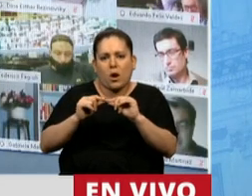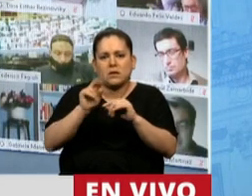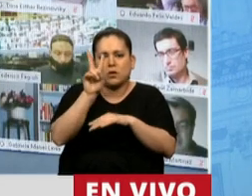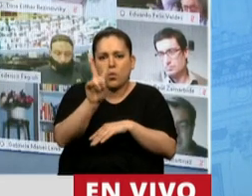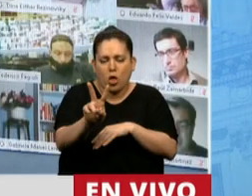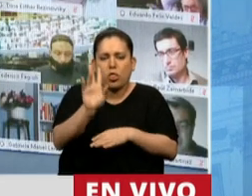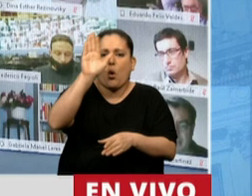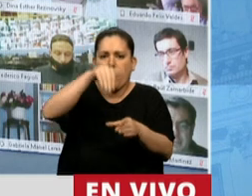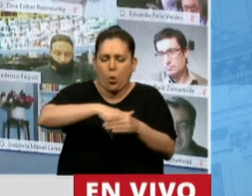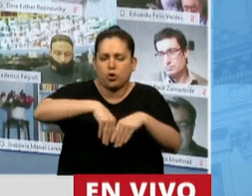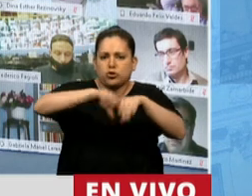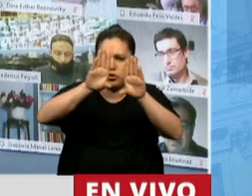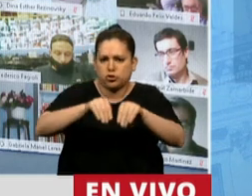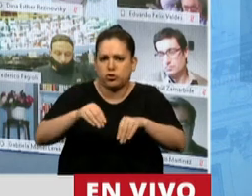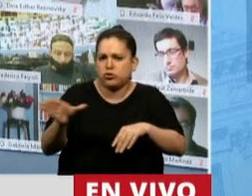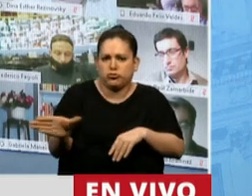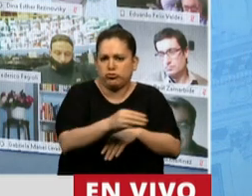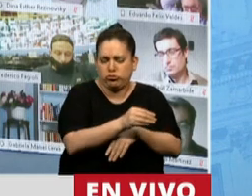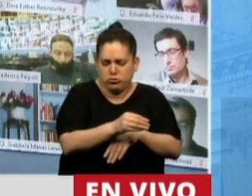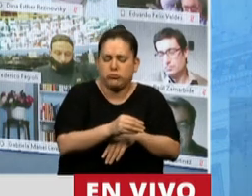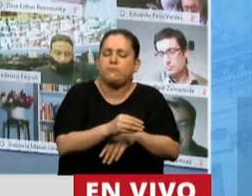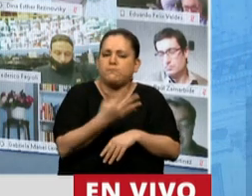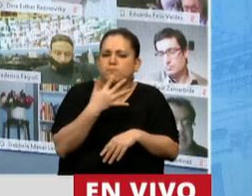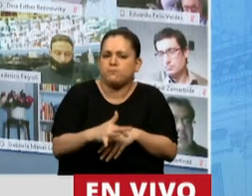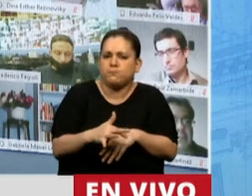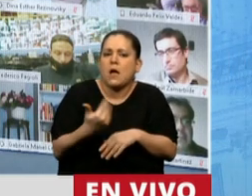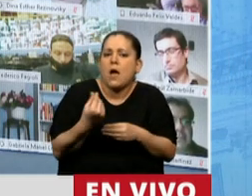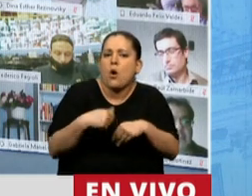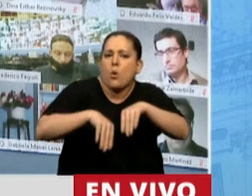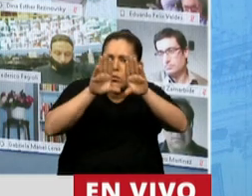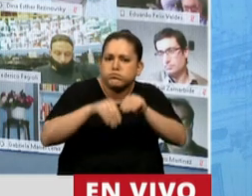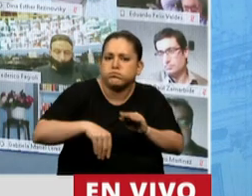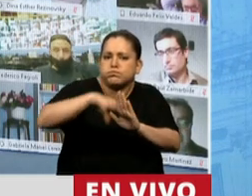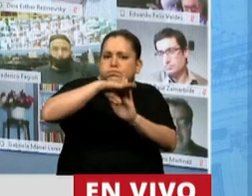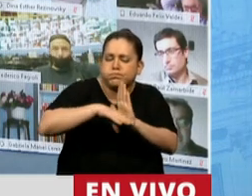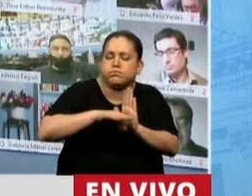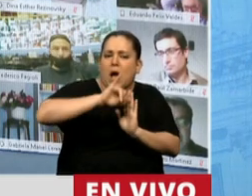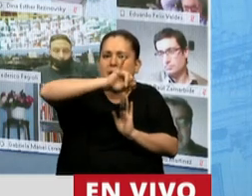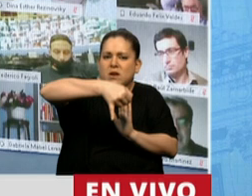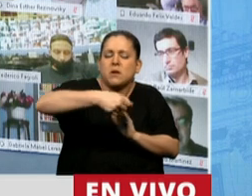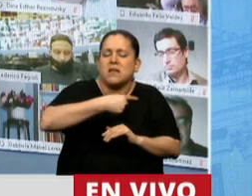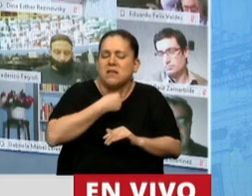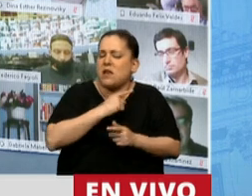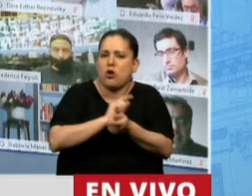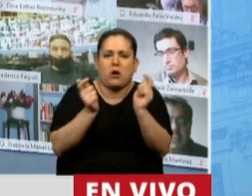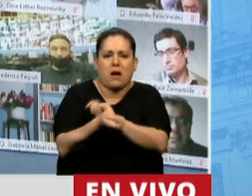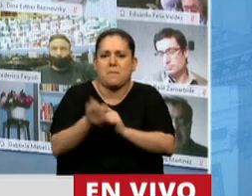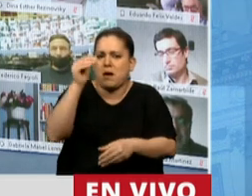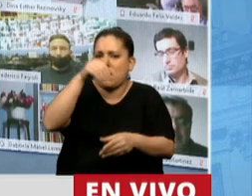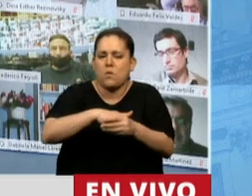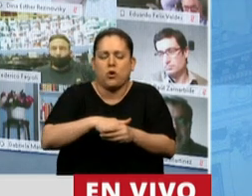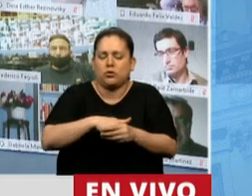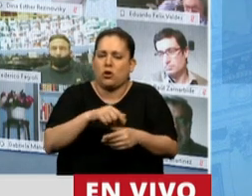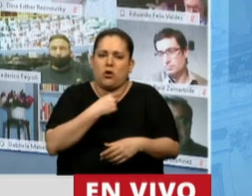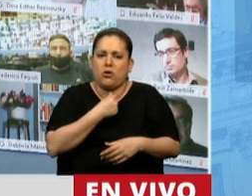apoyar por lo tanto interpreté votar en general y voté afirmativo quiero cambiar mi sentido del voto por